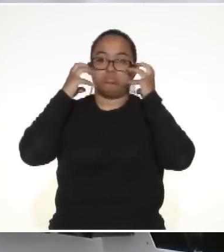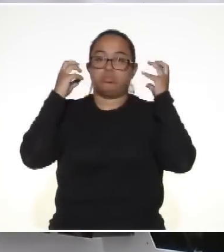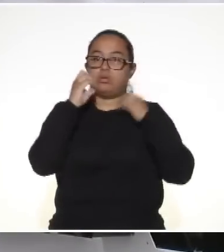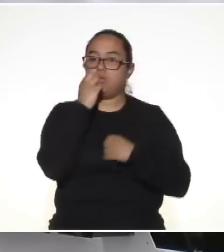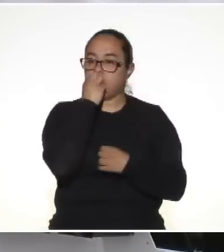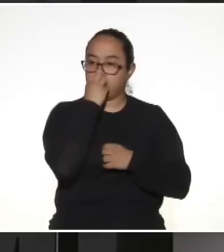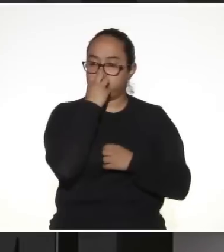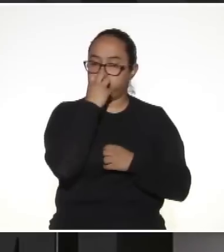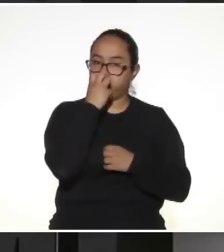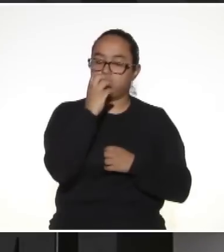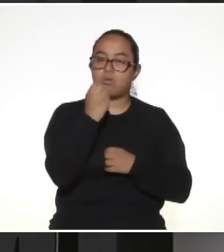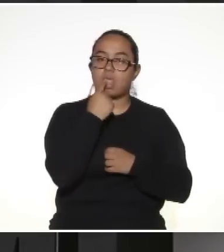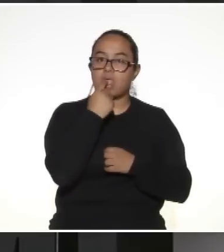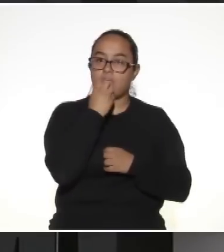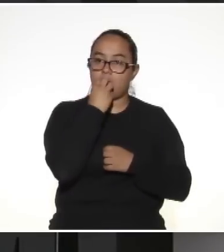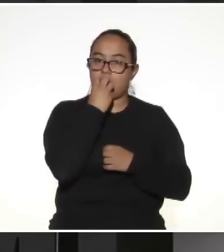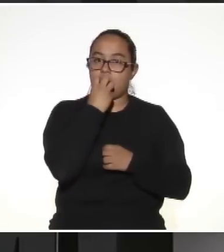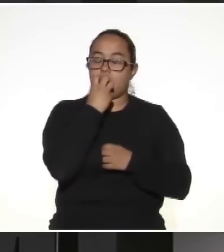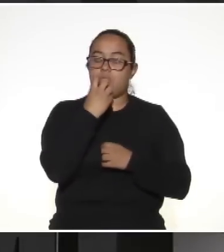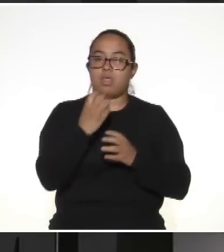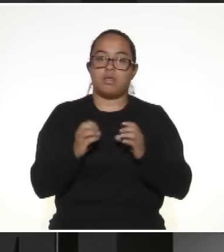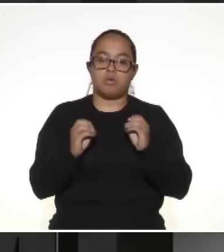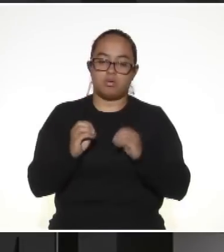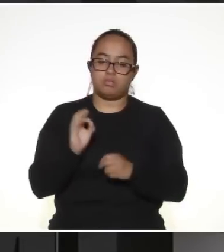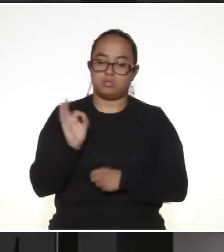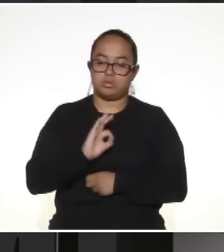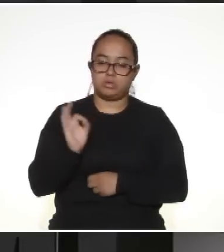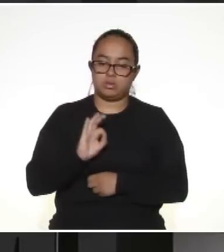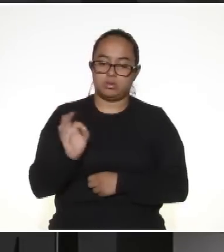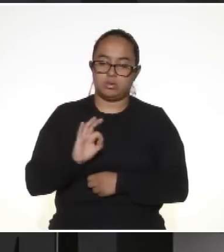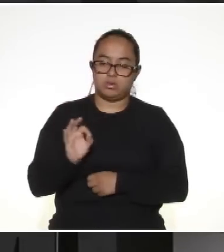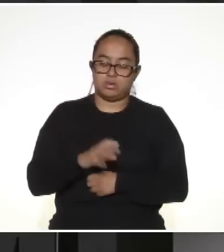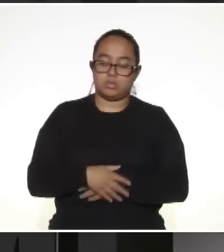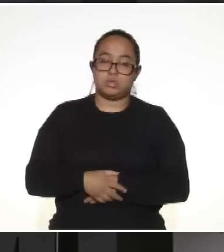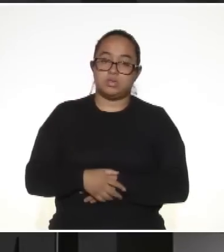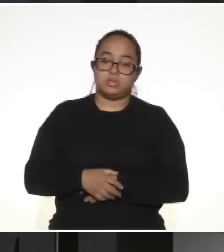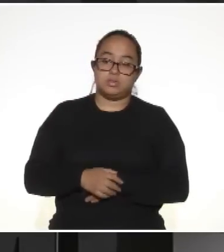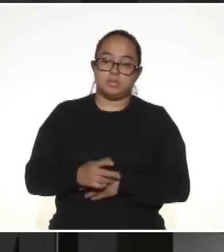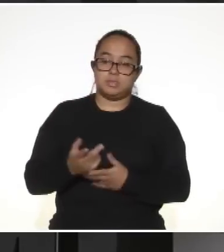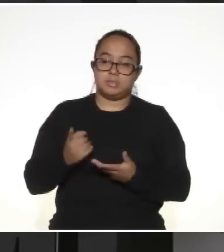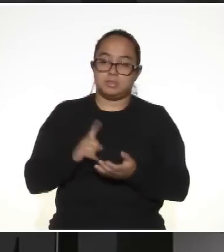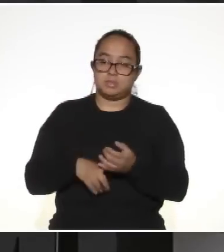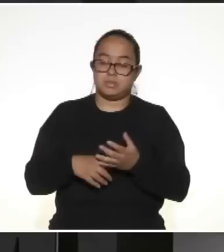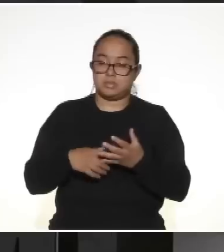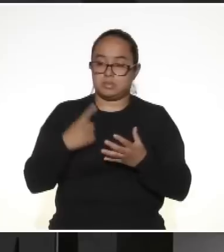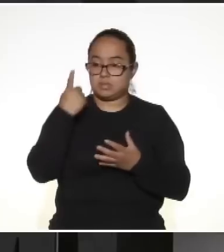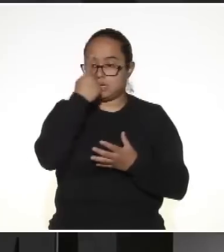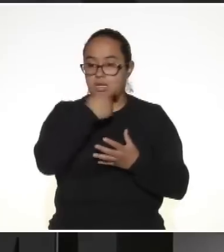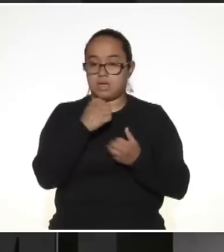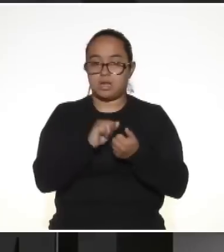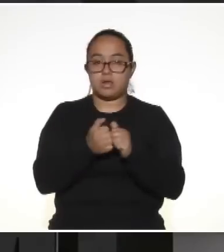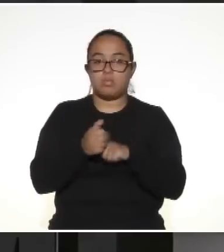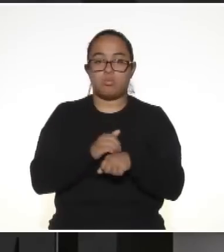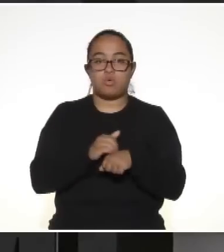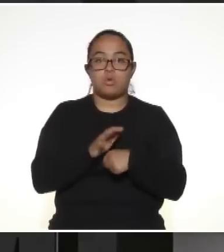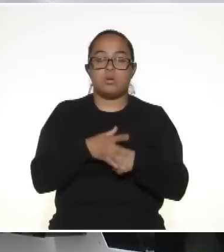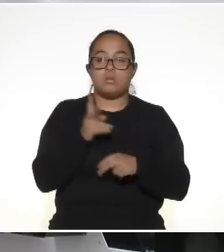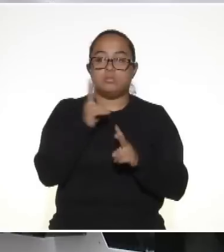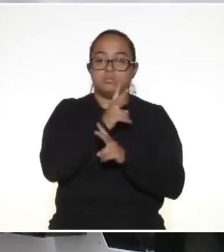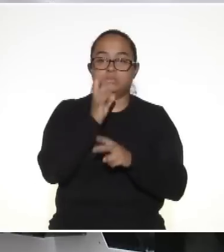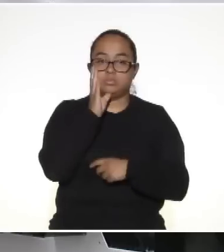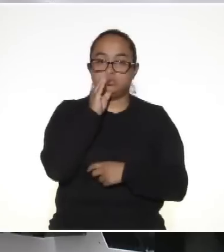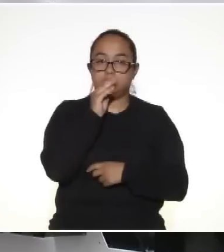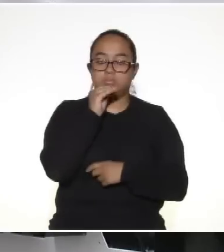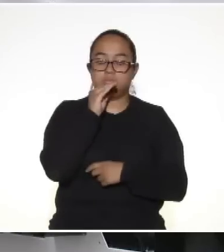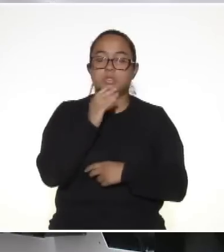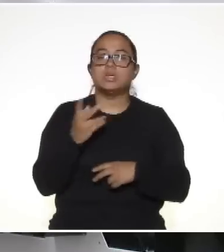labios, su lengua, que empiece a haber quizá un poco de cianosis, lo que es que se ponga morada la cara por falta de oxígeno. Lo